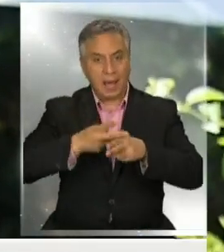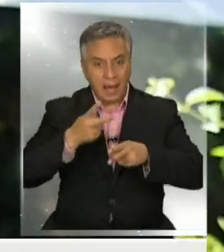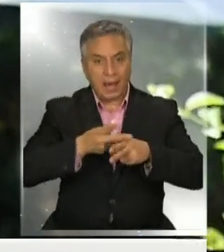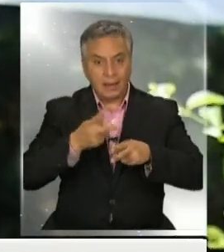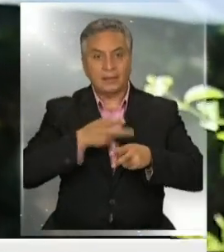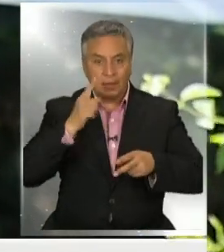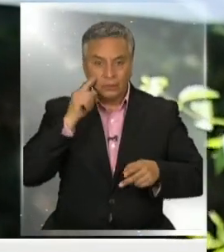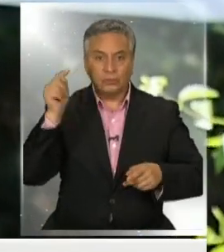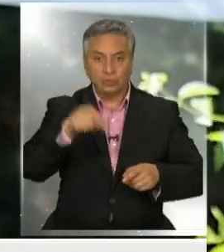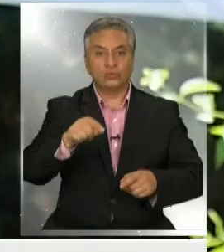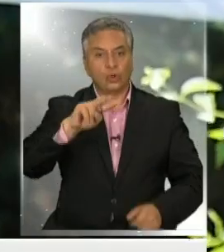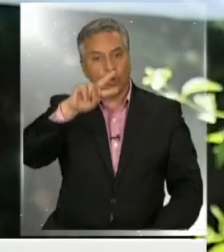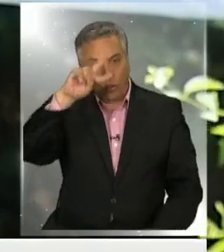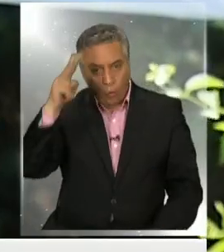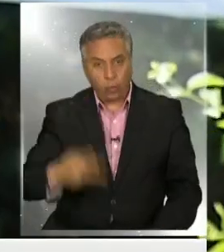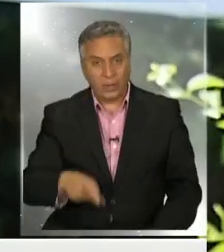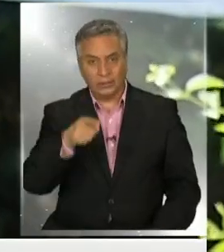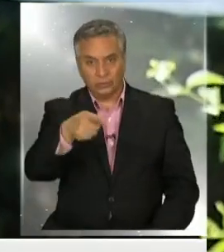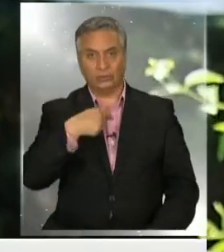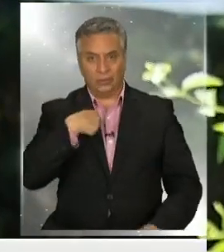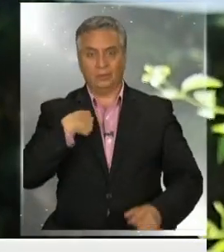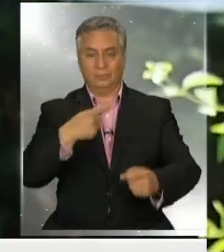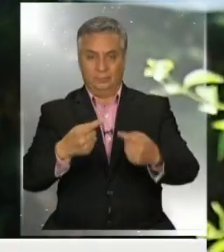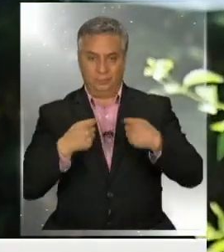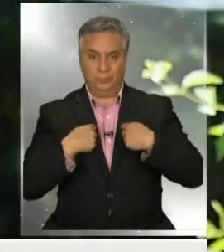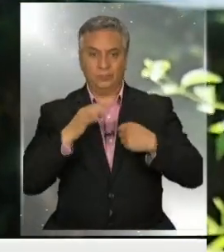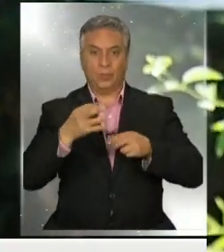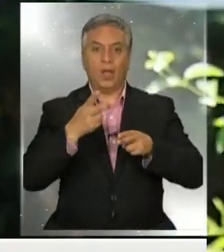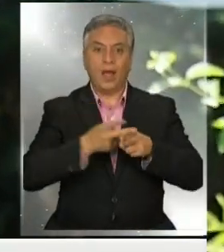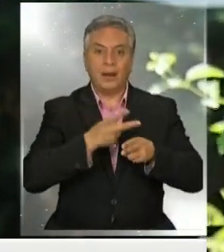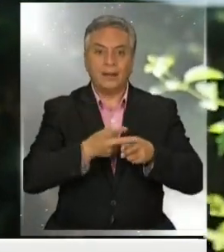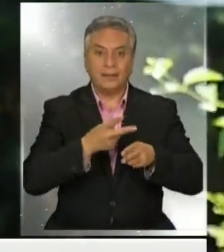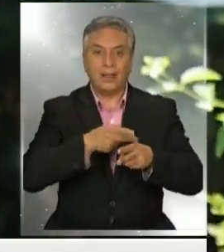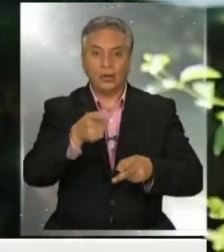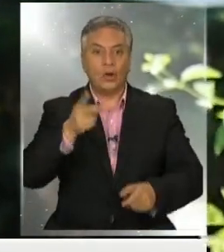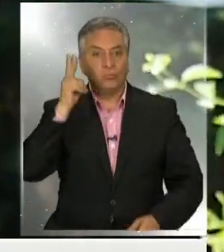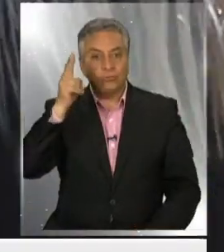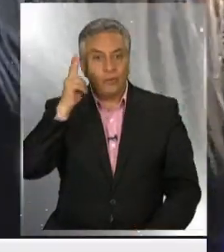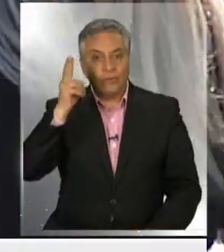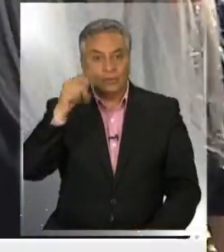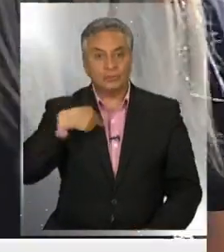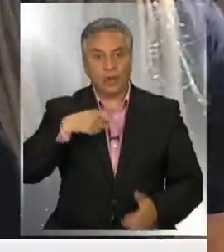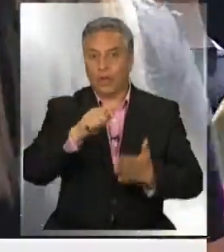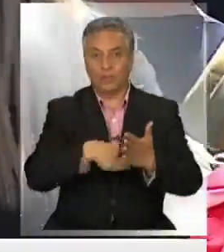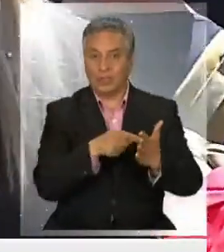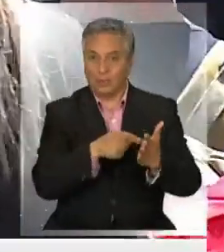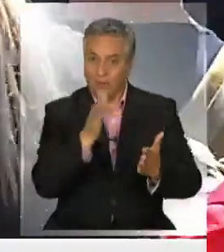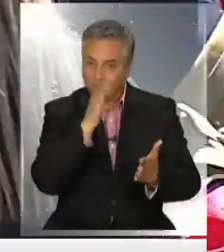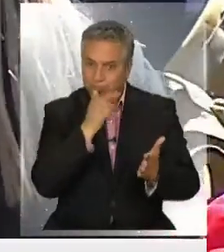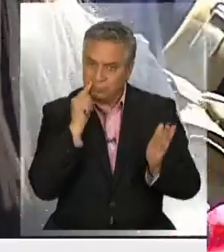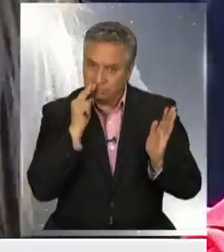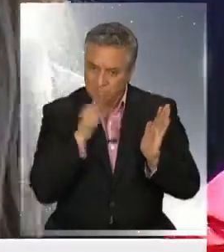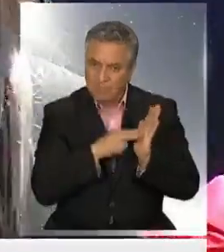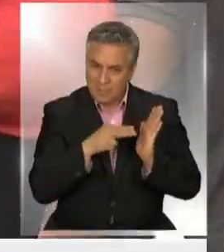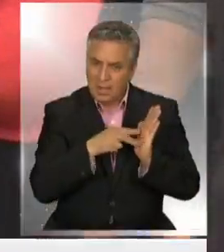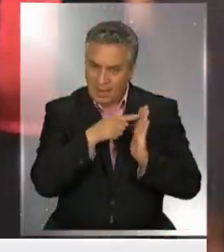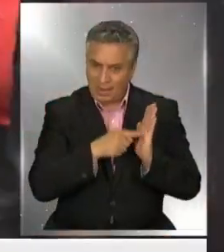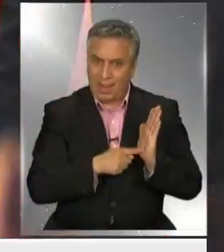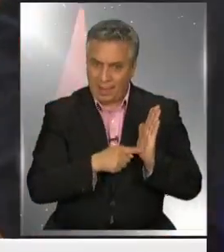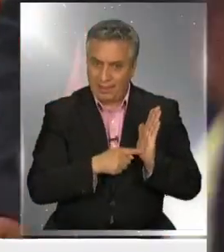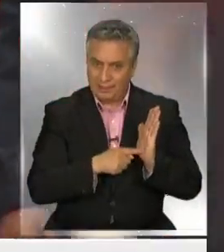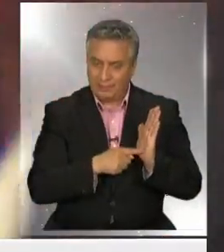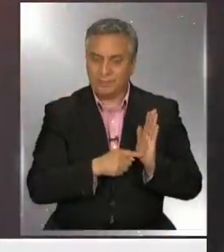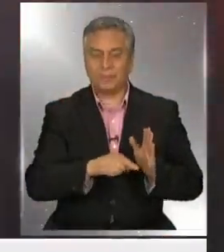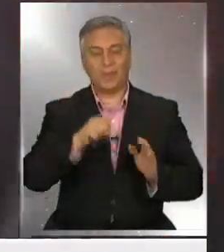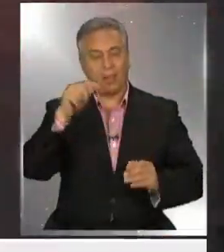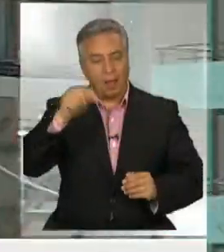esté arrendando sea el dueño o sea un arrendatario que no tiene esa prohibición en el contrato. Es el método más seguro, según los expertos